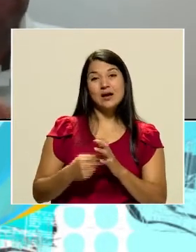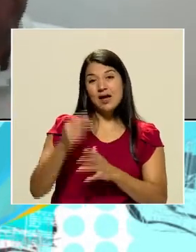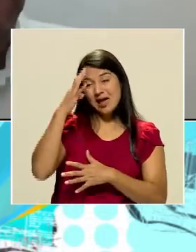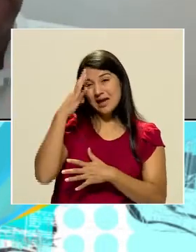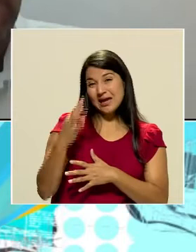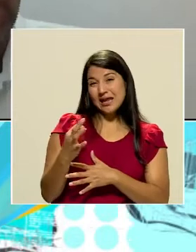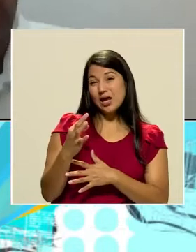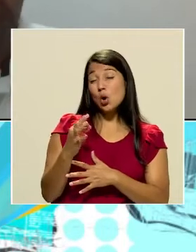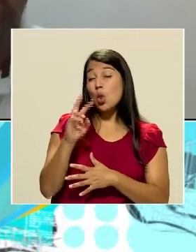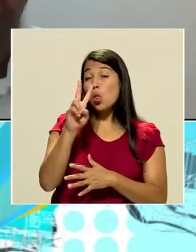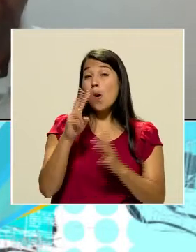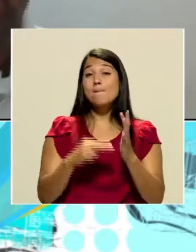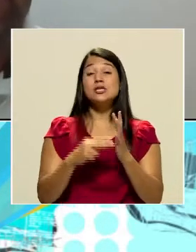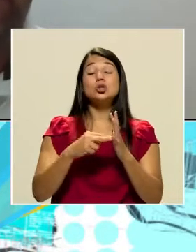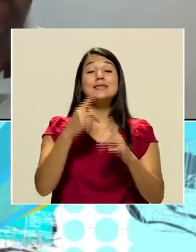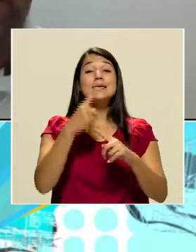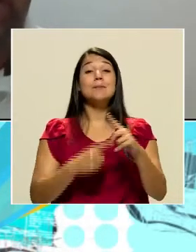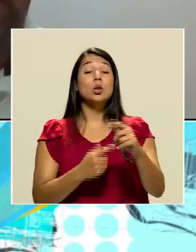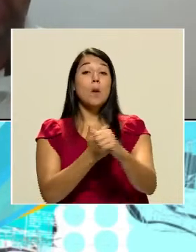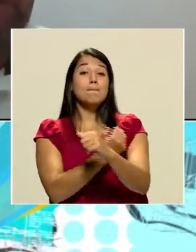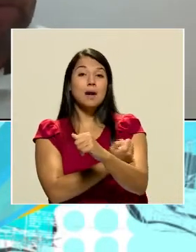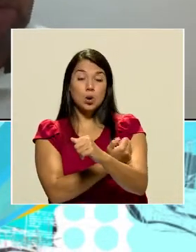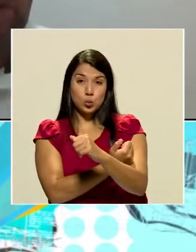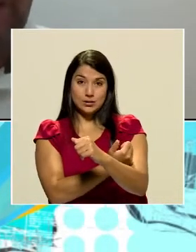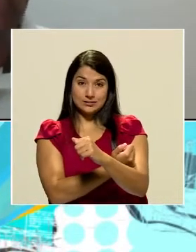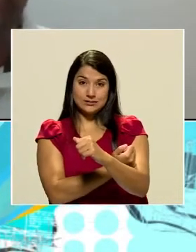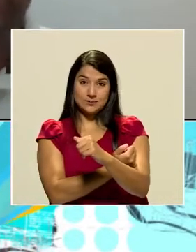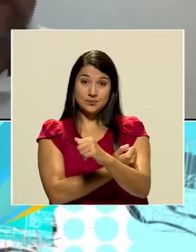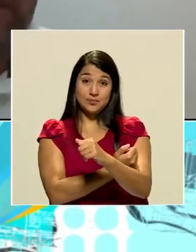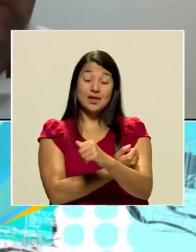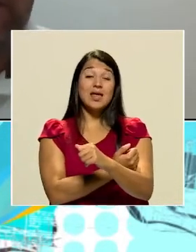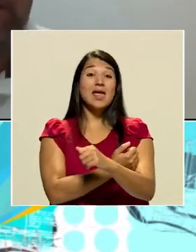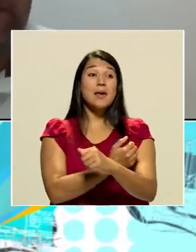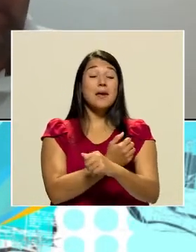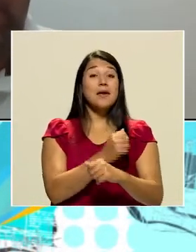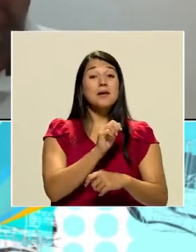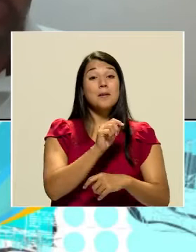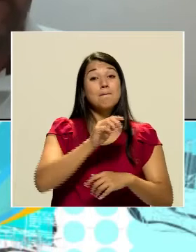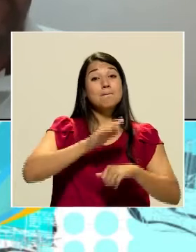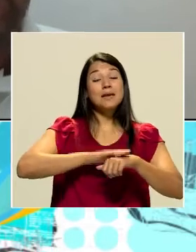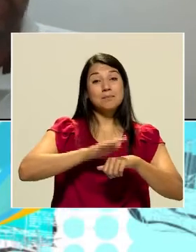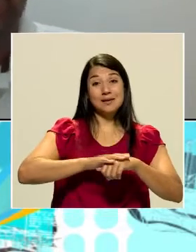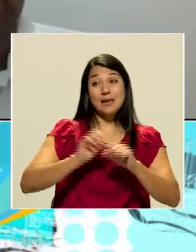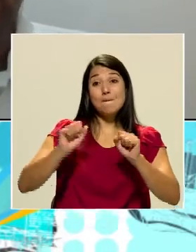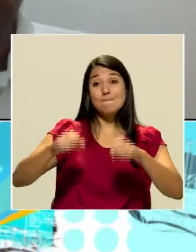2,5 millones de vacunas son lo que se necesita para tener una